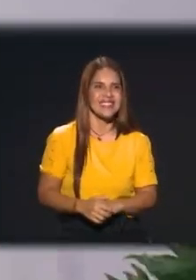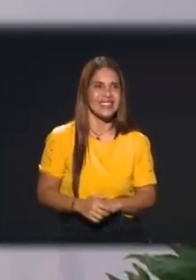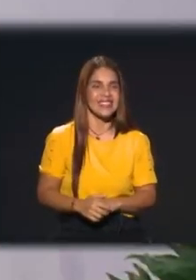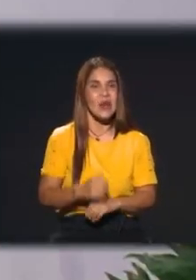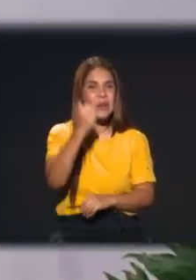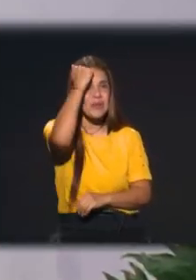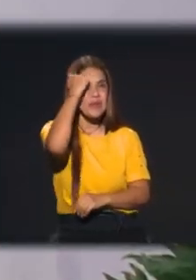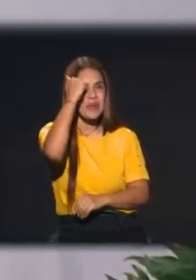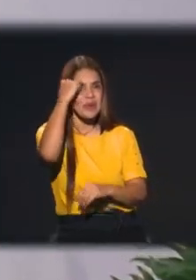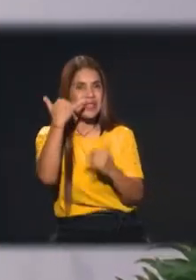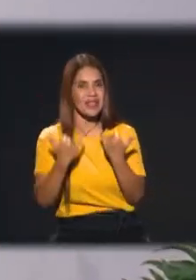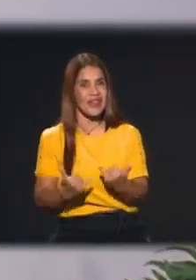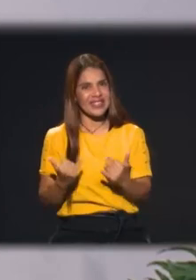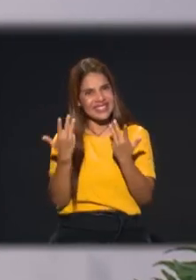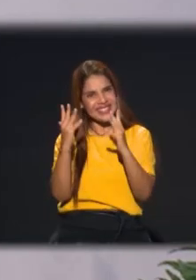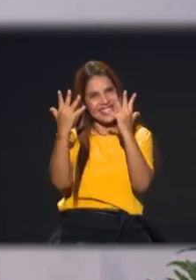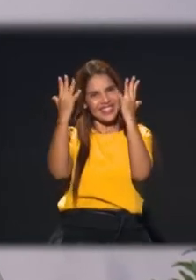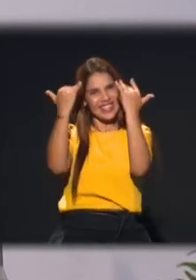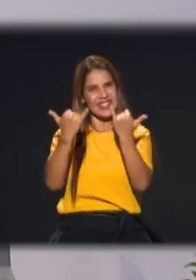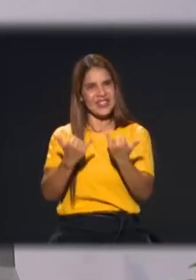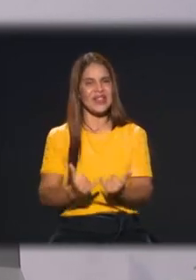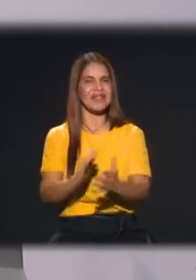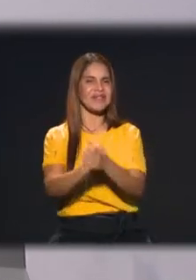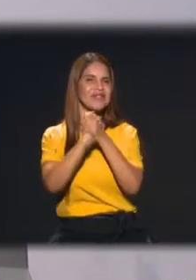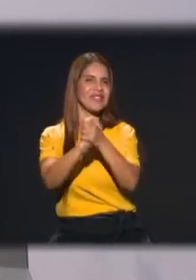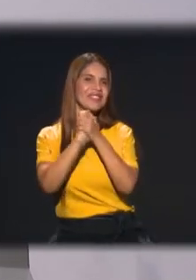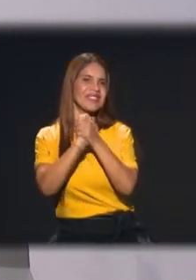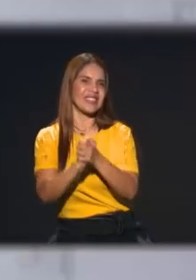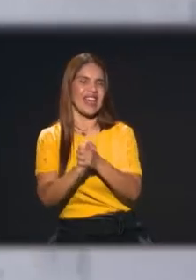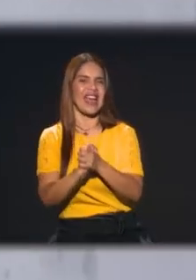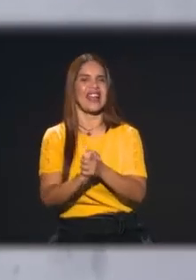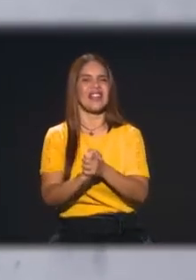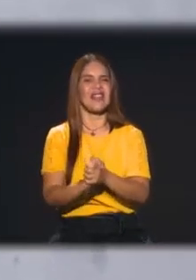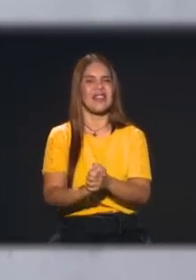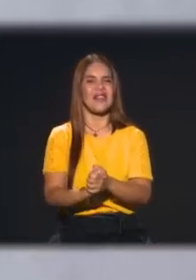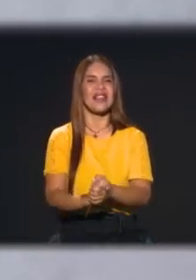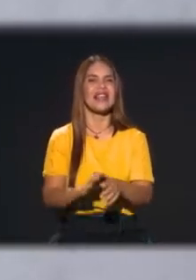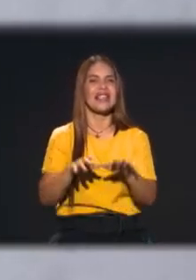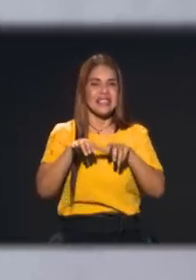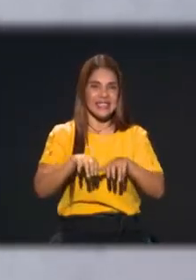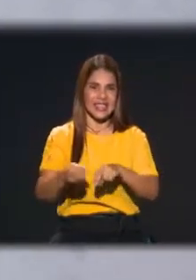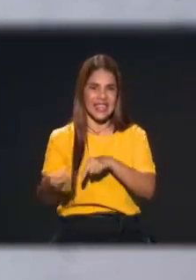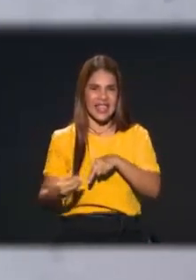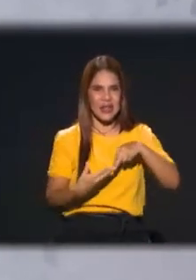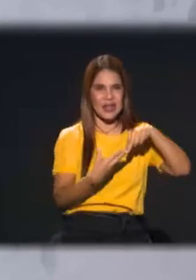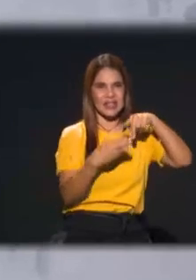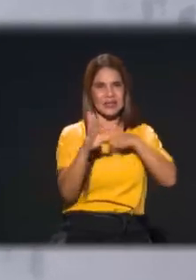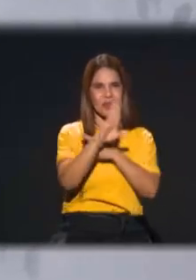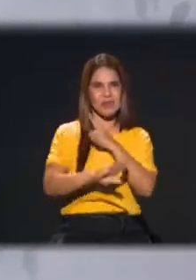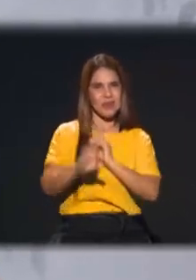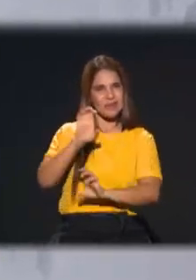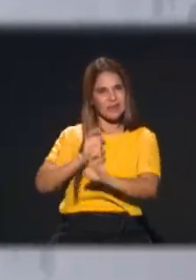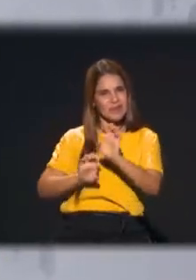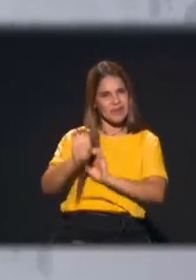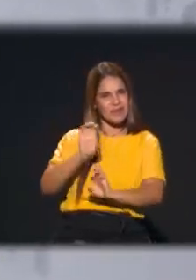Y los profes que lo están celebrando, un saludo de parte de la Secretaría de Educación. Entornos protectores, sí.